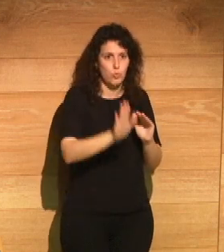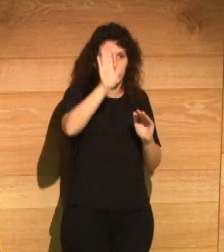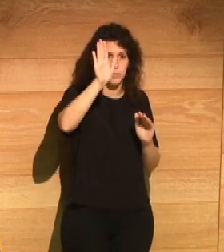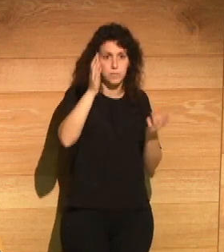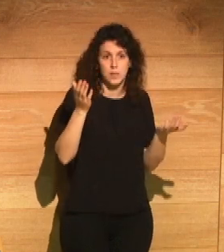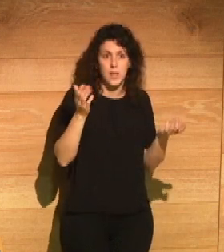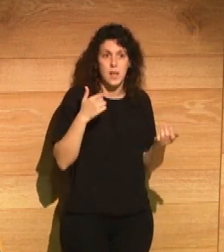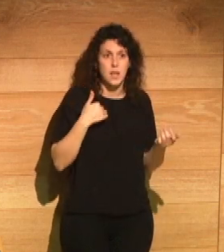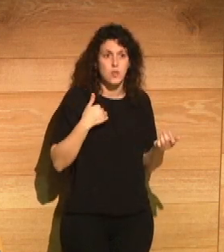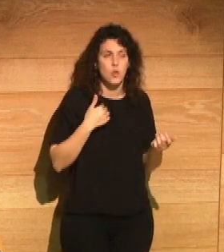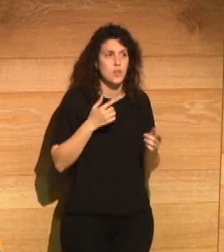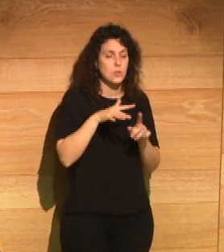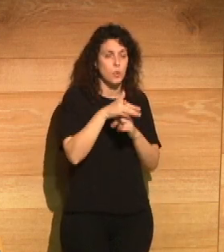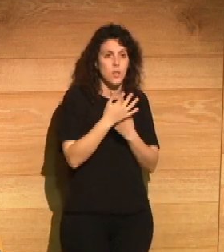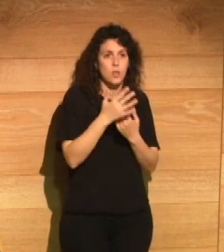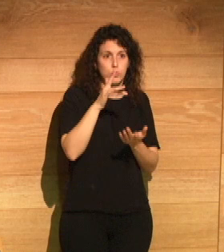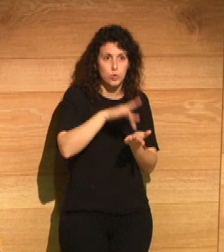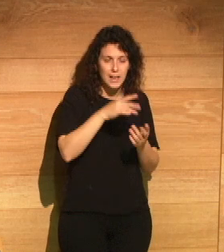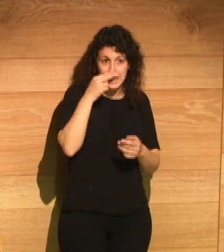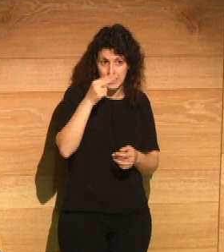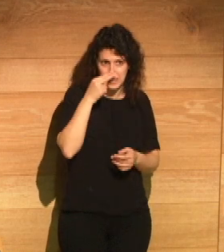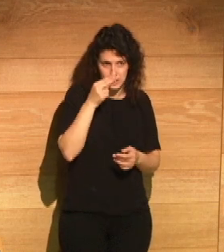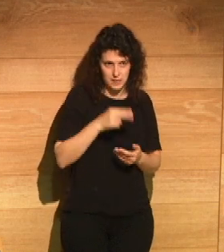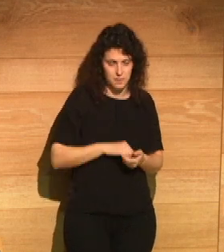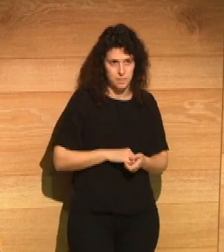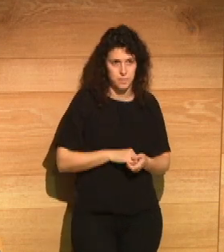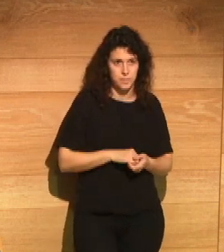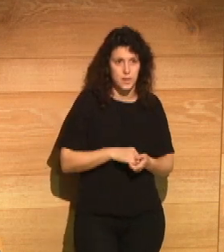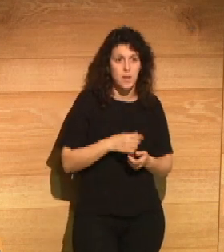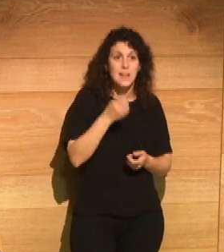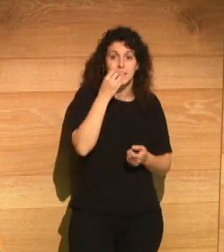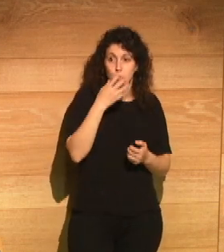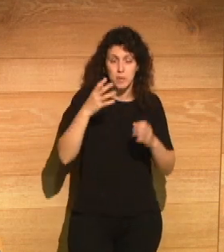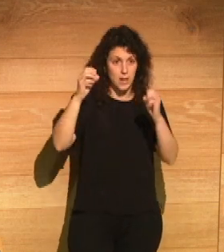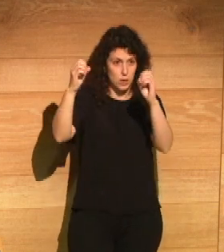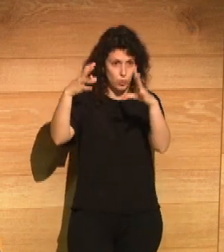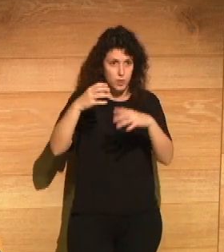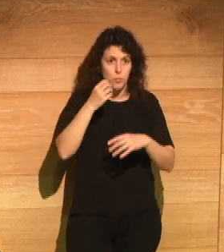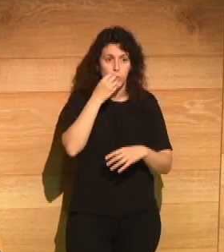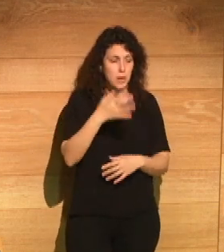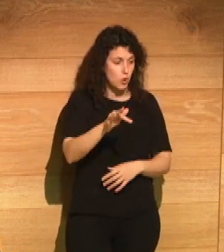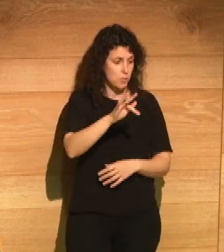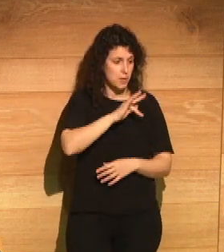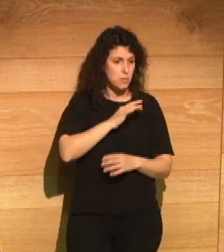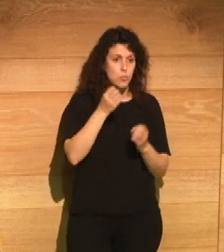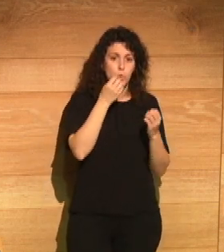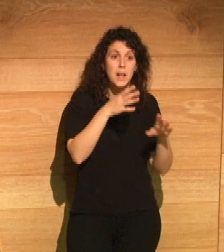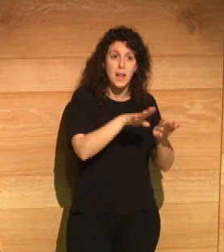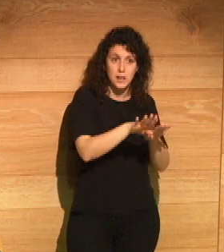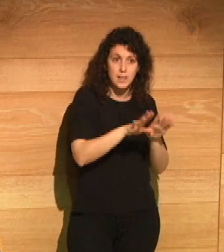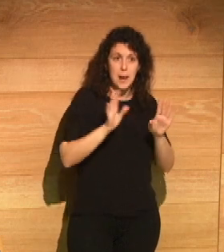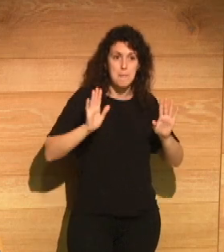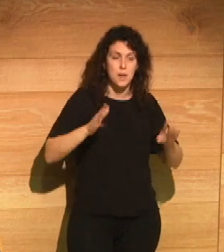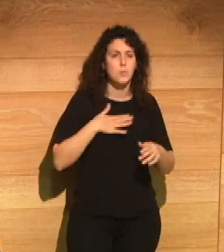y me pasó algo interesante y es que yo dije, está muy bien las luces, está muy bien los premios, está muy bien la crítica, pero